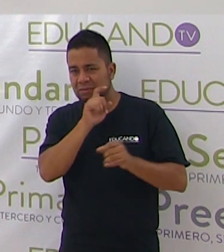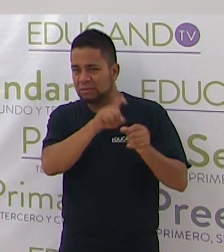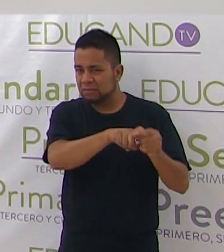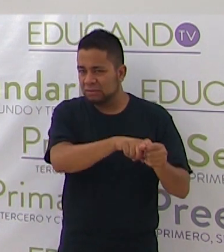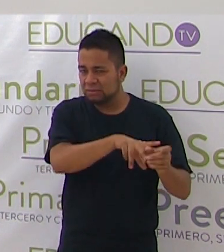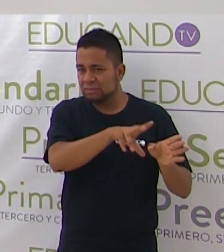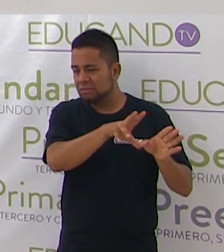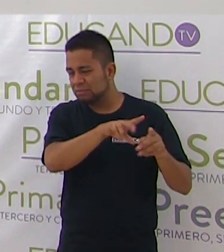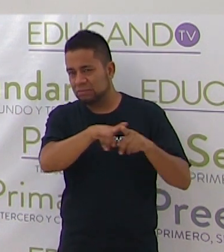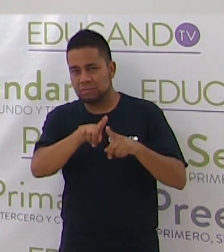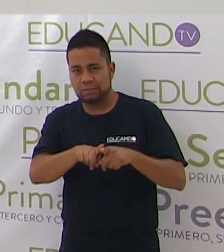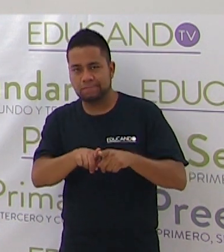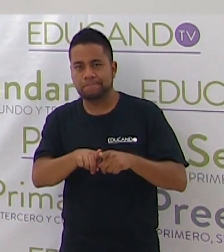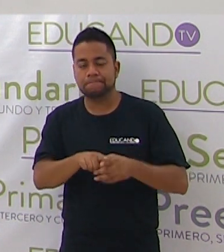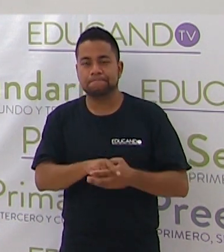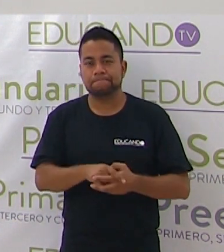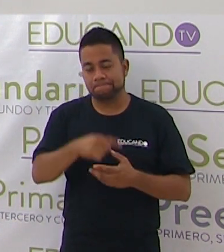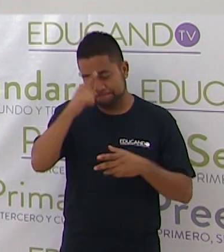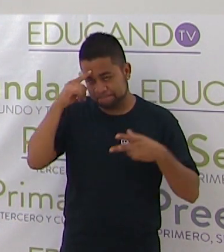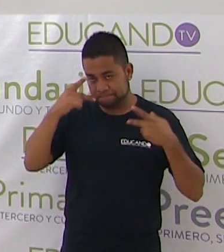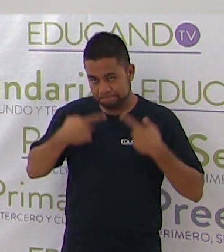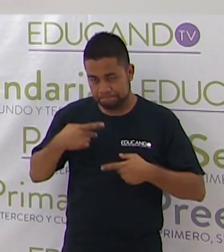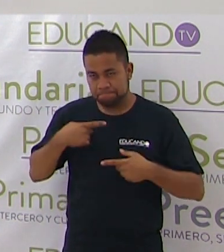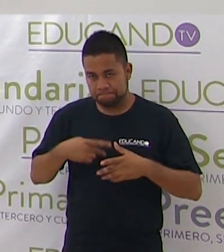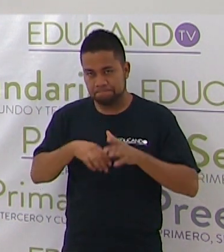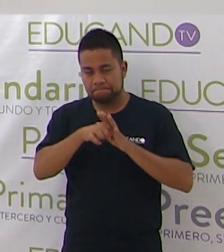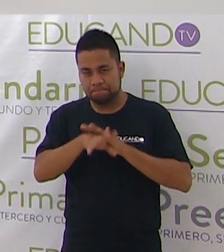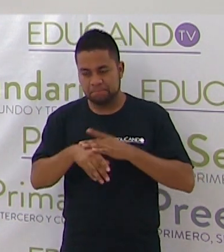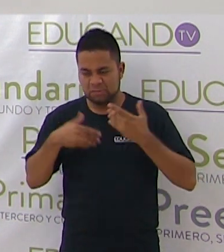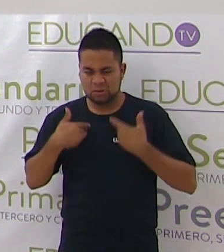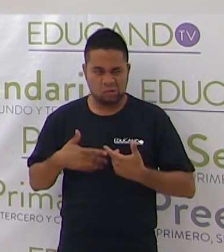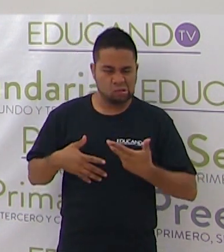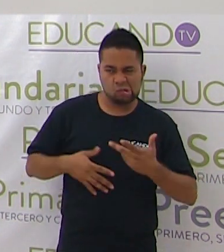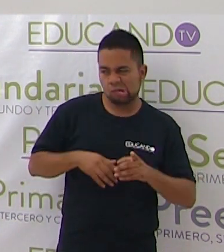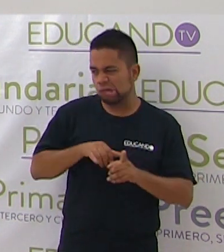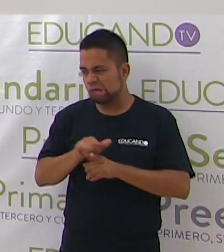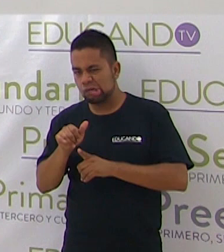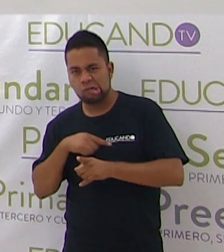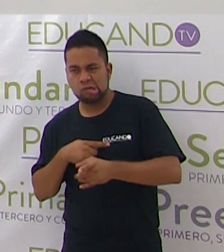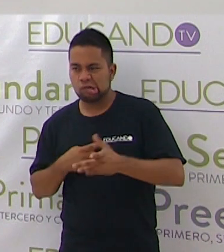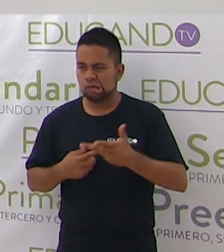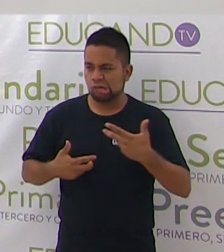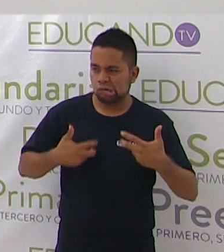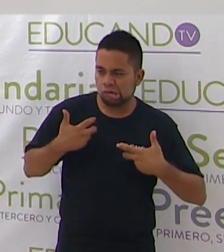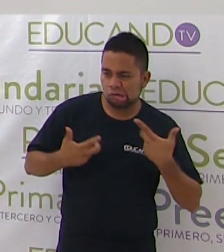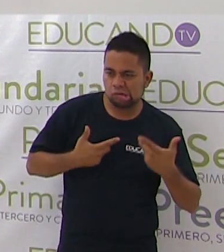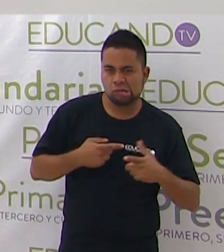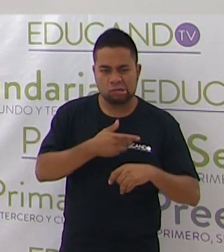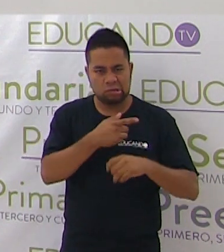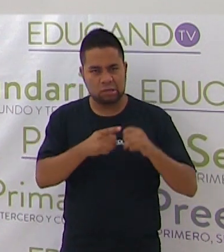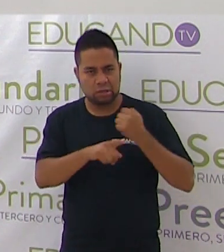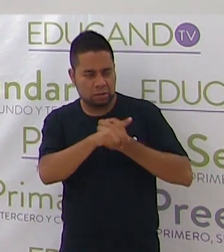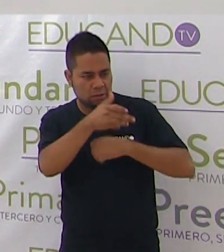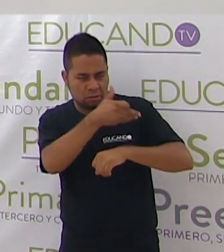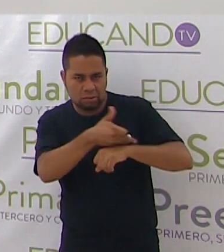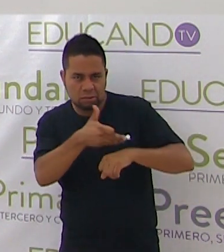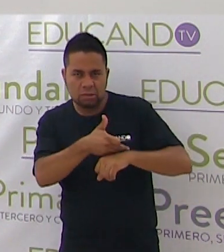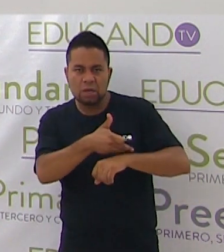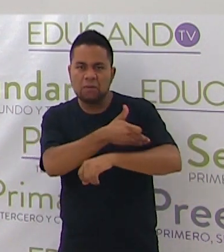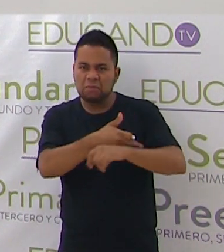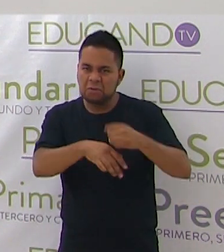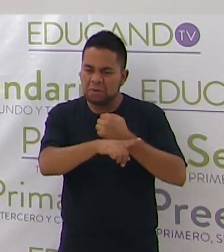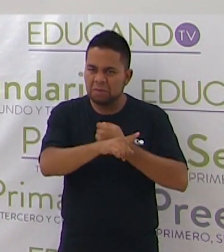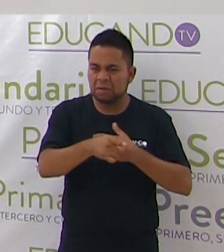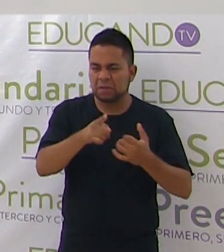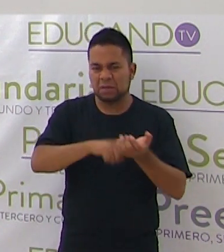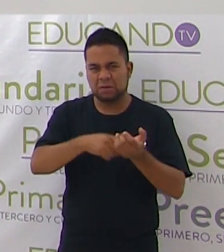suicidios. Y en los victimarios, conductas agresivas, problemas con la familia, en la escuela